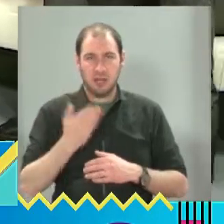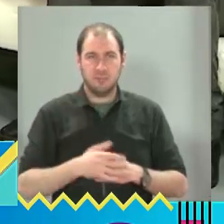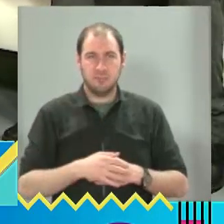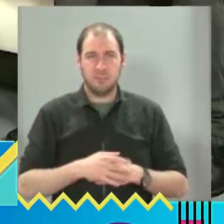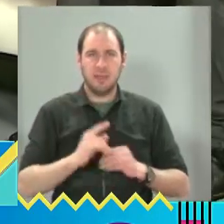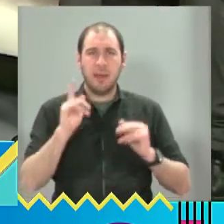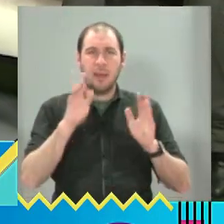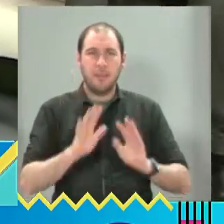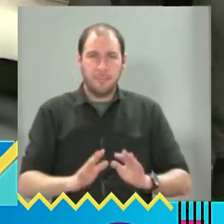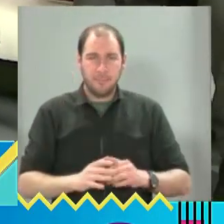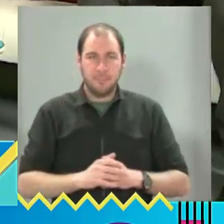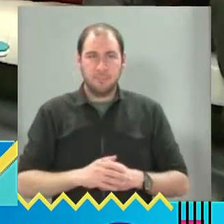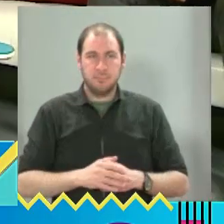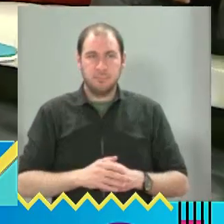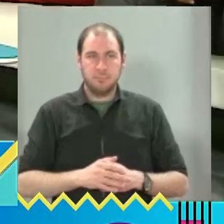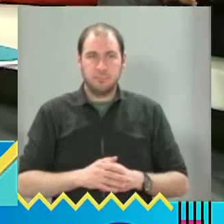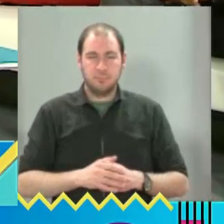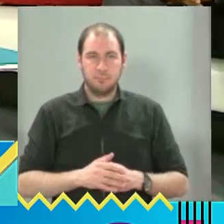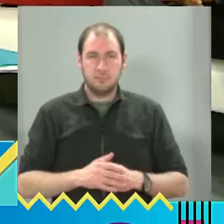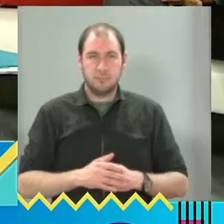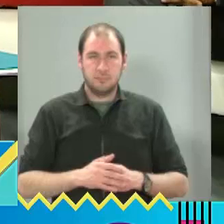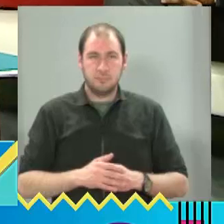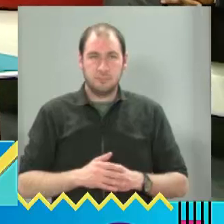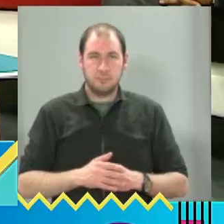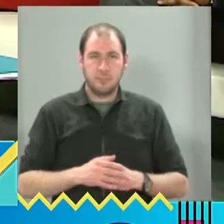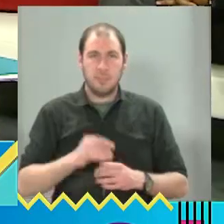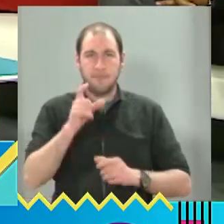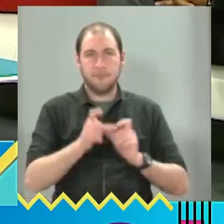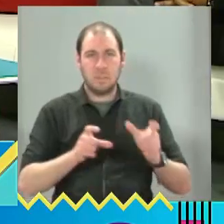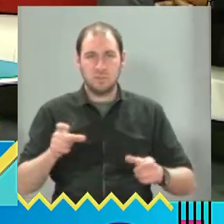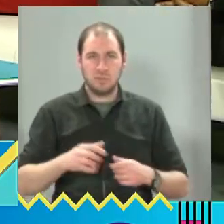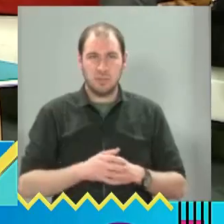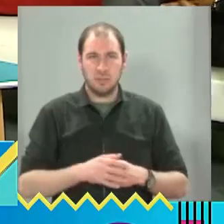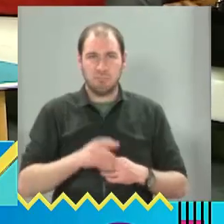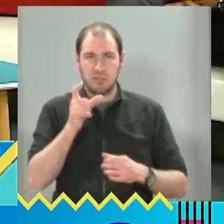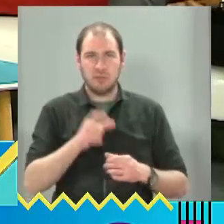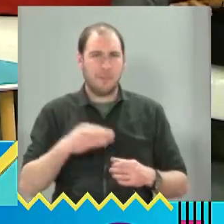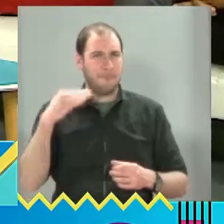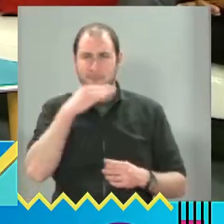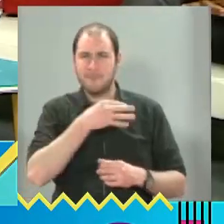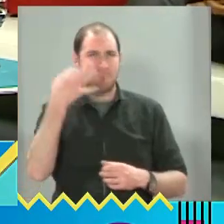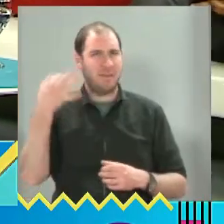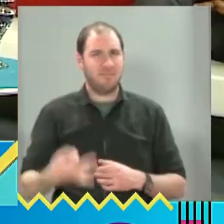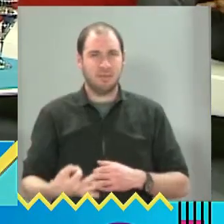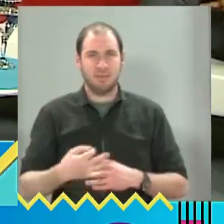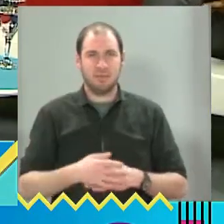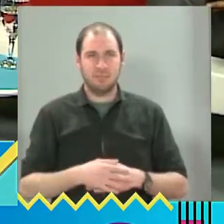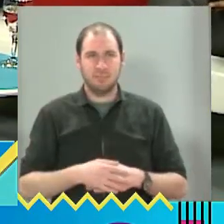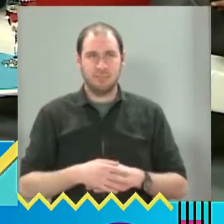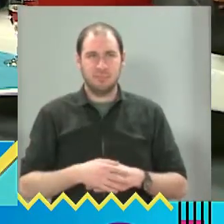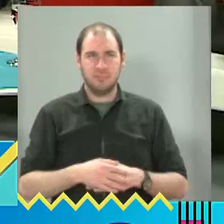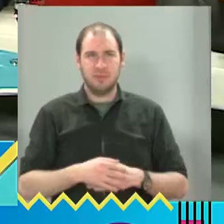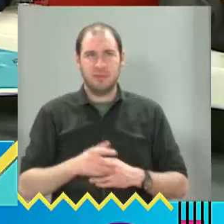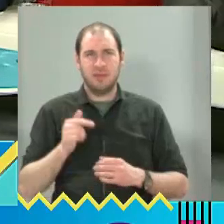está armada muy para personas muy perfectitas, digamos, en